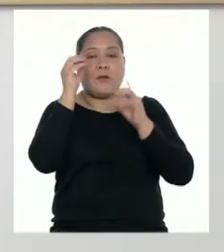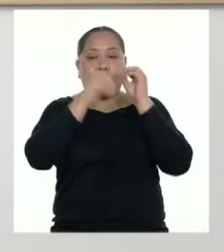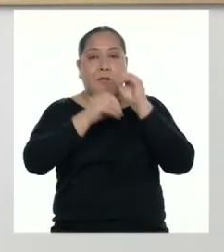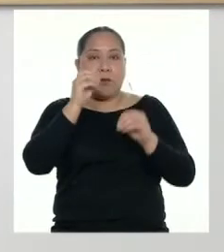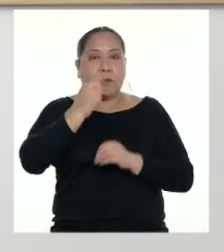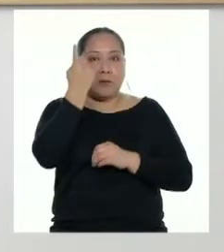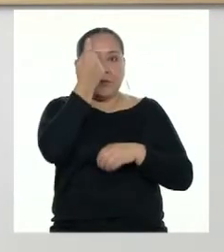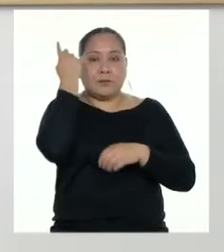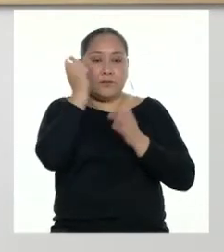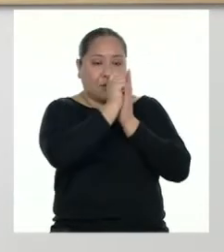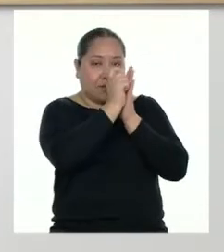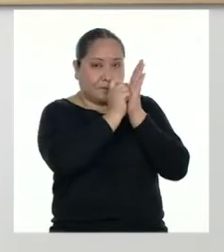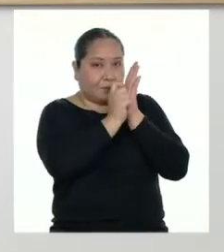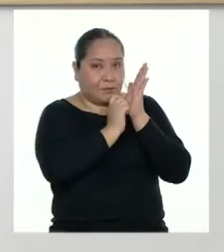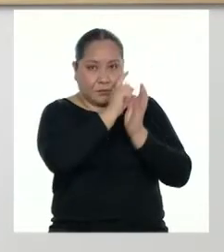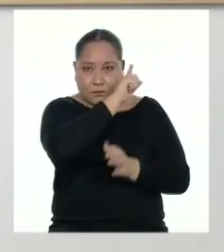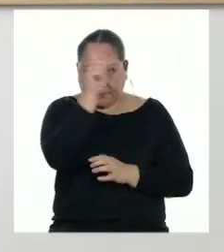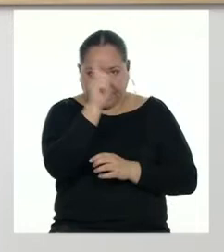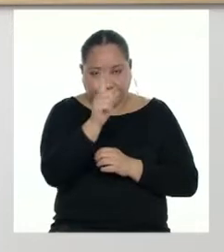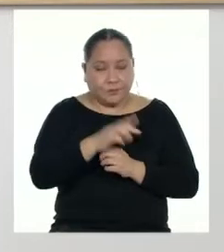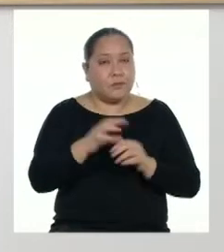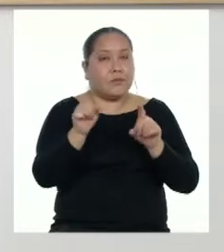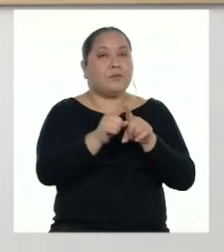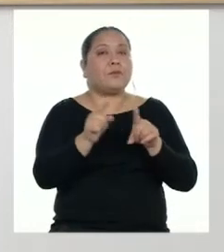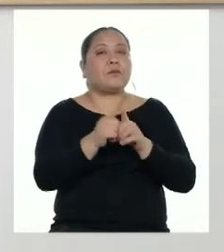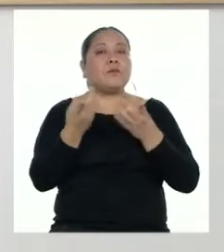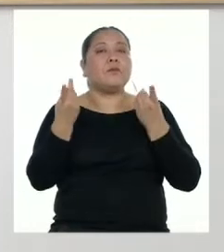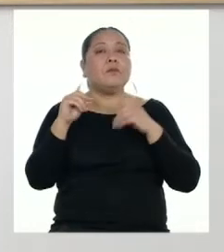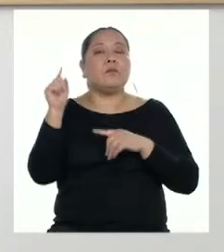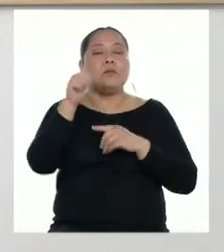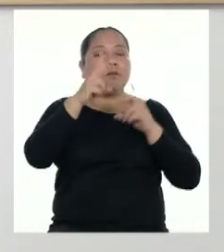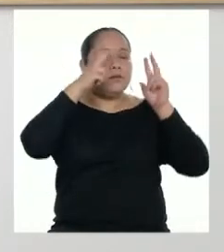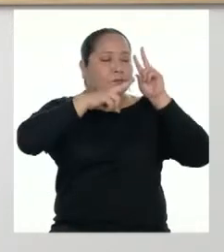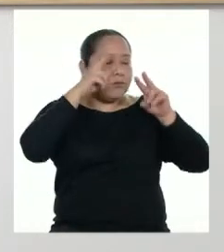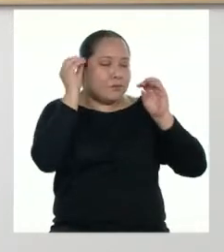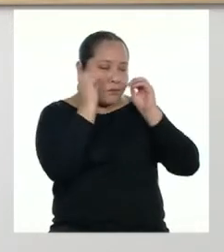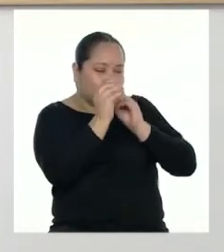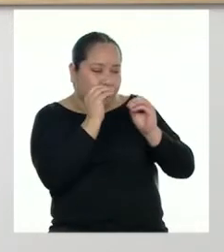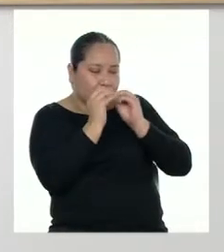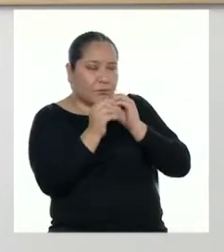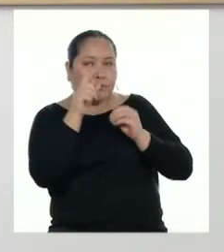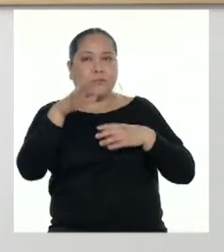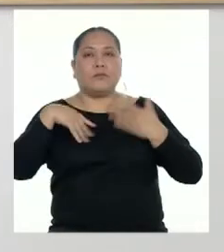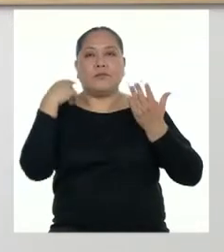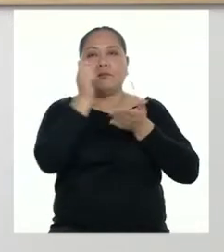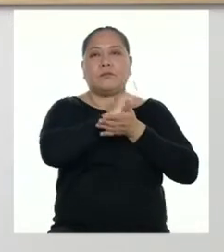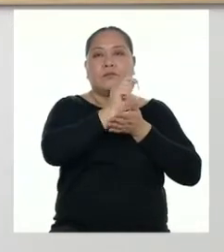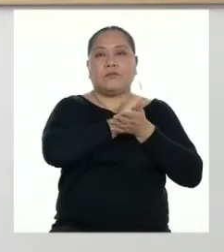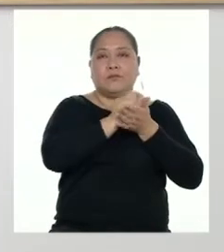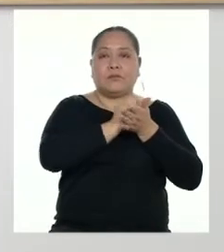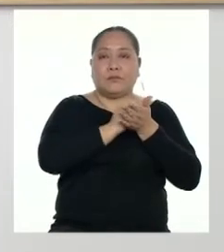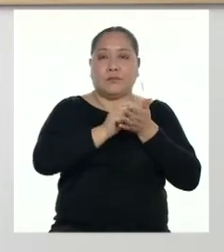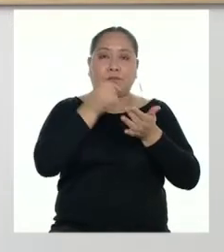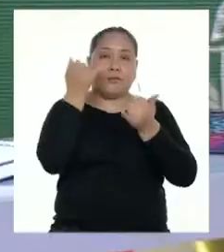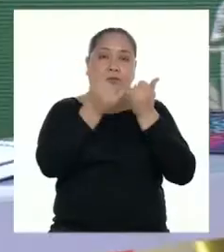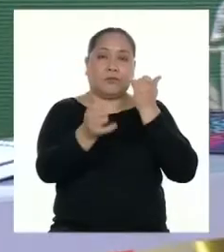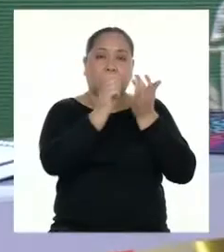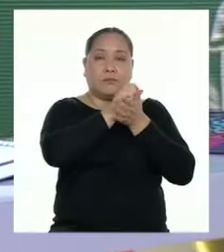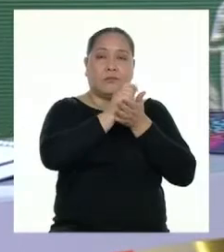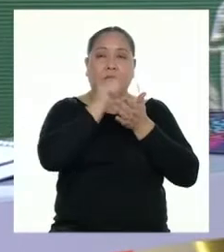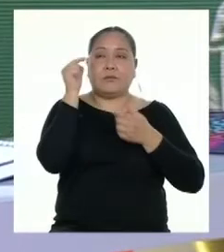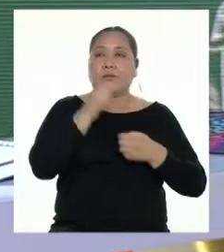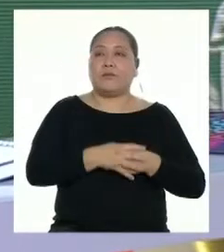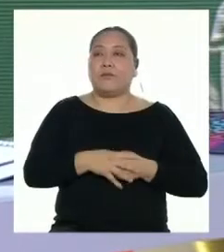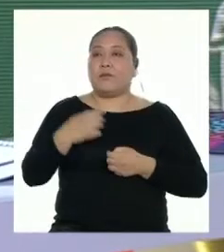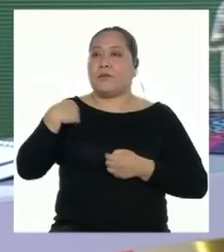presente solo al textualizar, sino también al momento de revisar, para escribir nuestra versión final del texto.